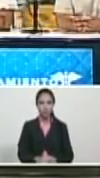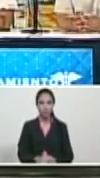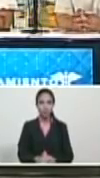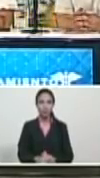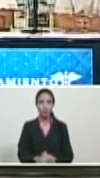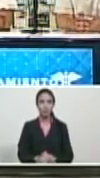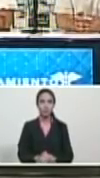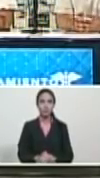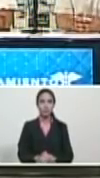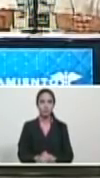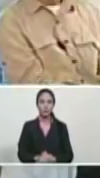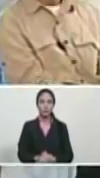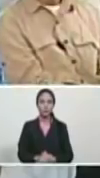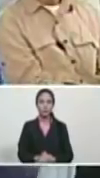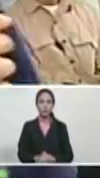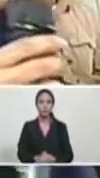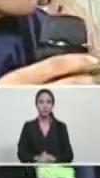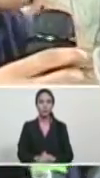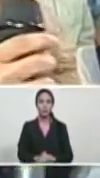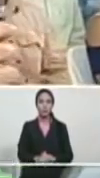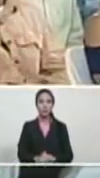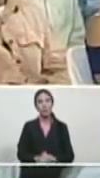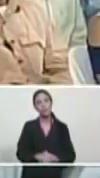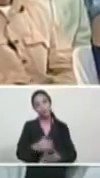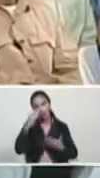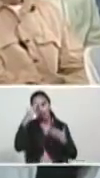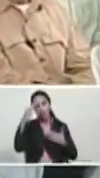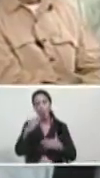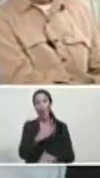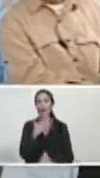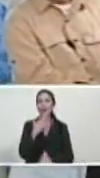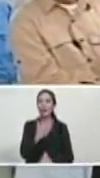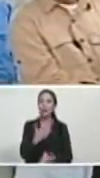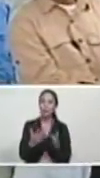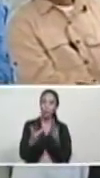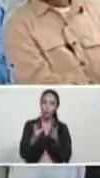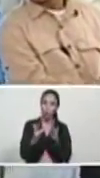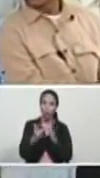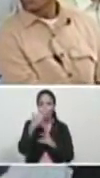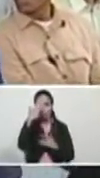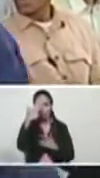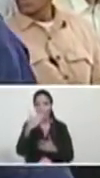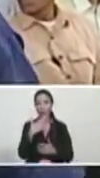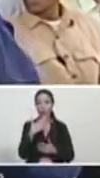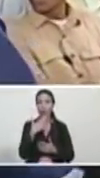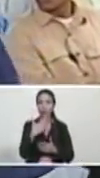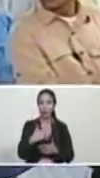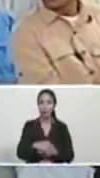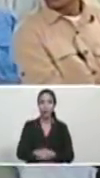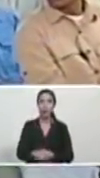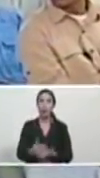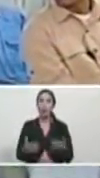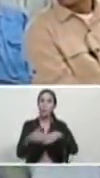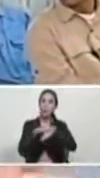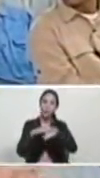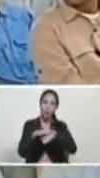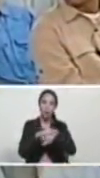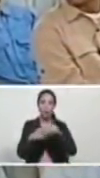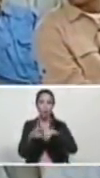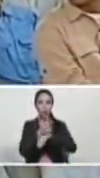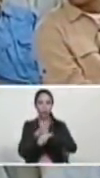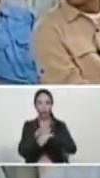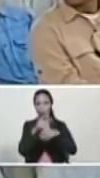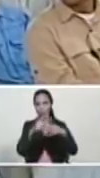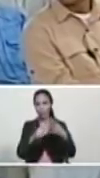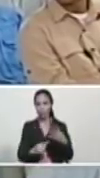puede desarrollar. Un gusto. Bienvenido. Presidente, muchas gracias, vicepresidente, ministro, gobernador, colegas Henry Ventura, todo